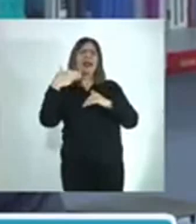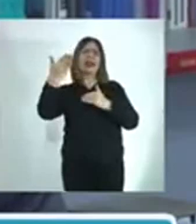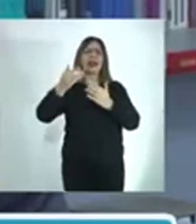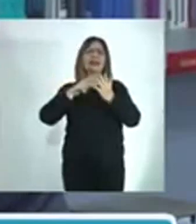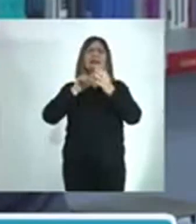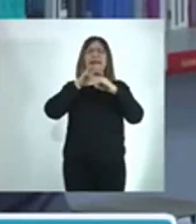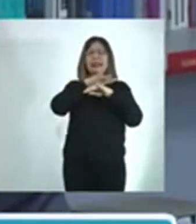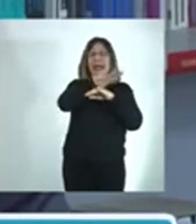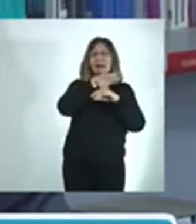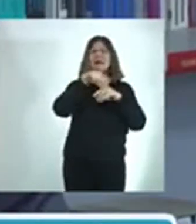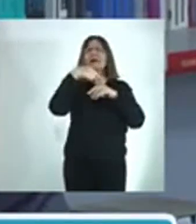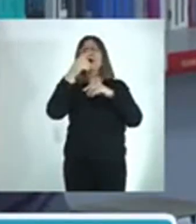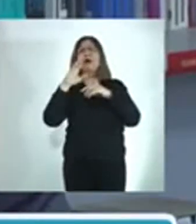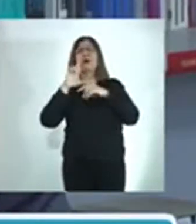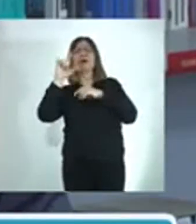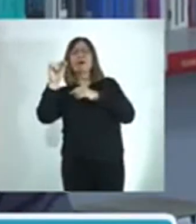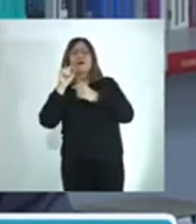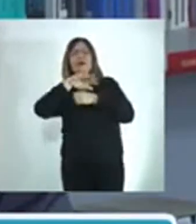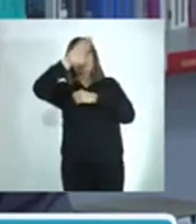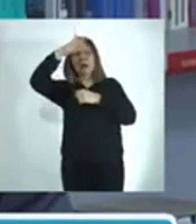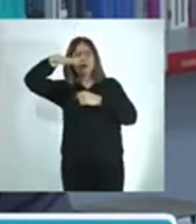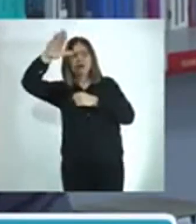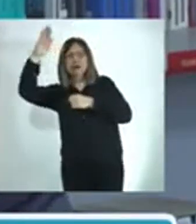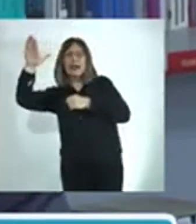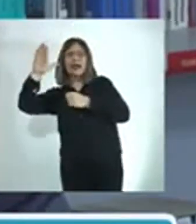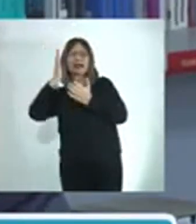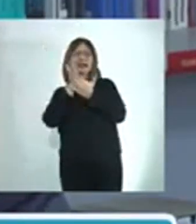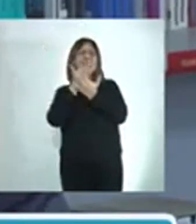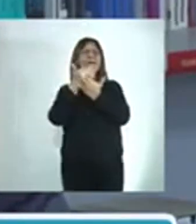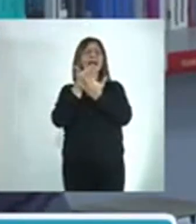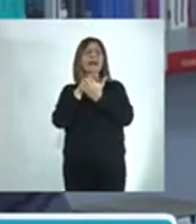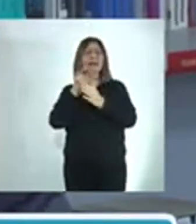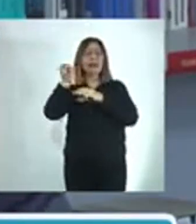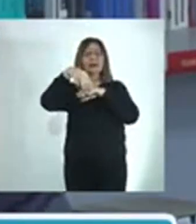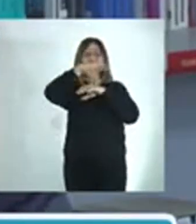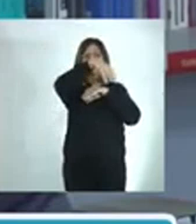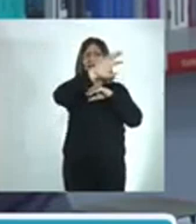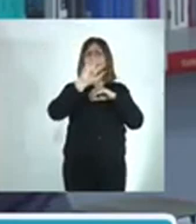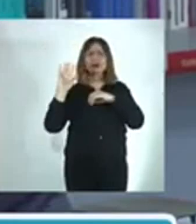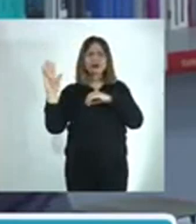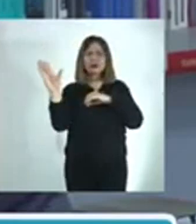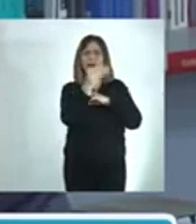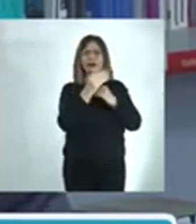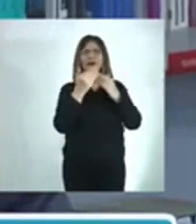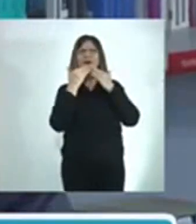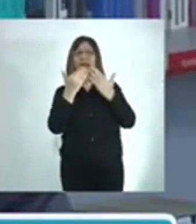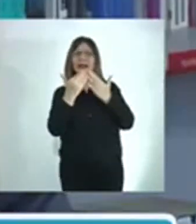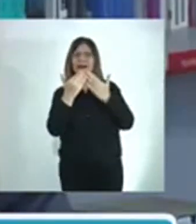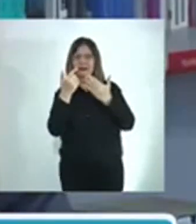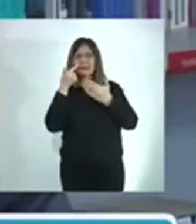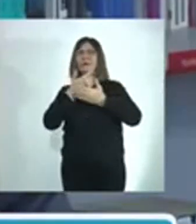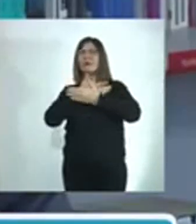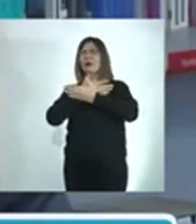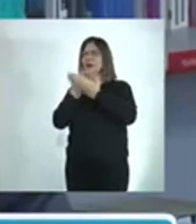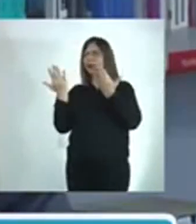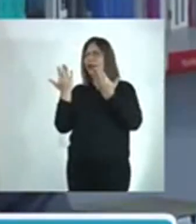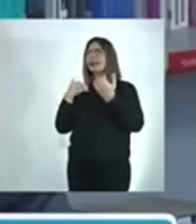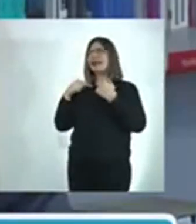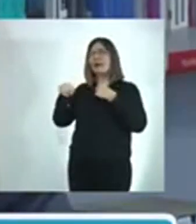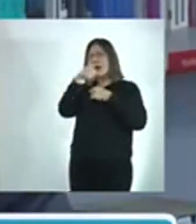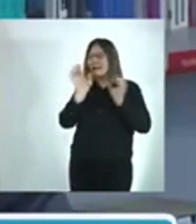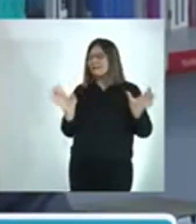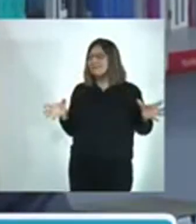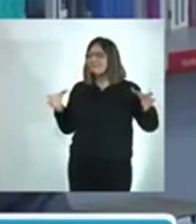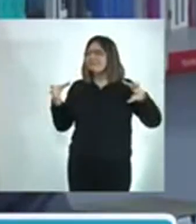centro, como en las escuelas de la alta montaña, del interior. Y esto creo yo que es la potencia, y la potencia que